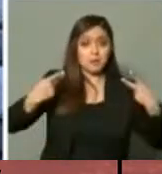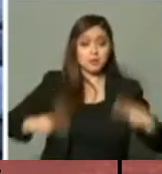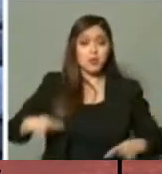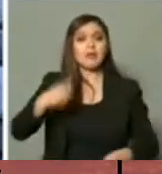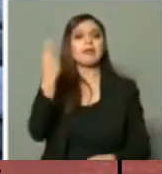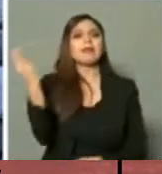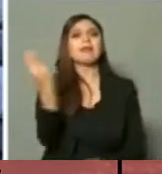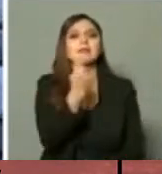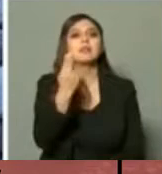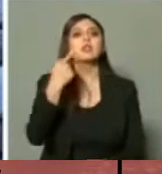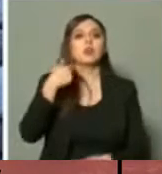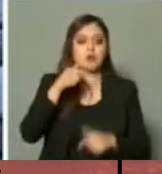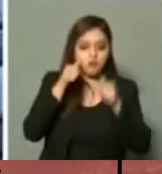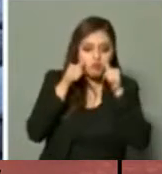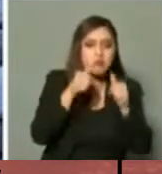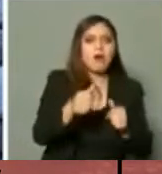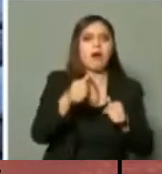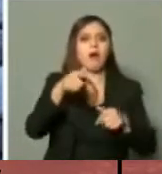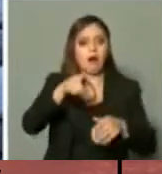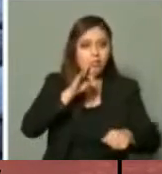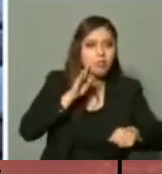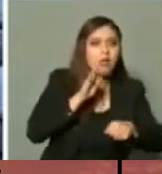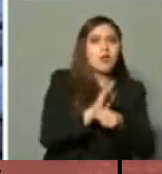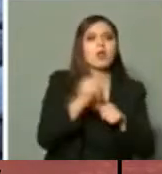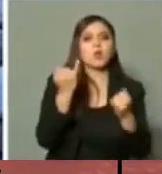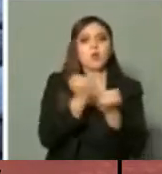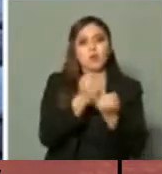ahí defendiéndolos y protegiendo sus derechos